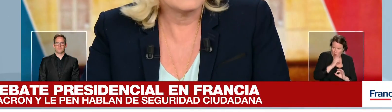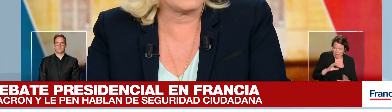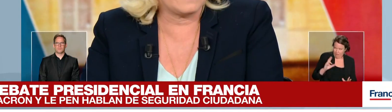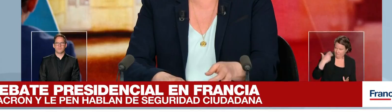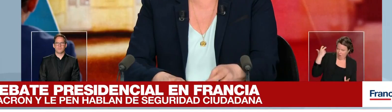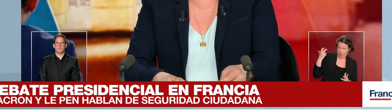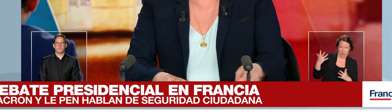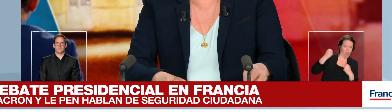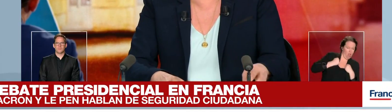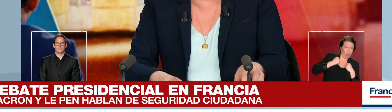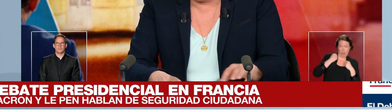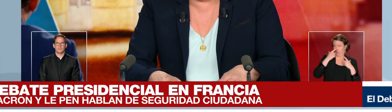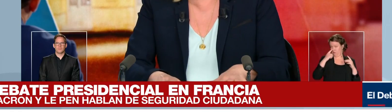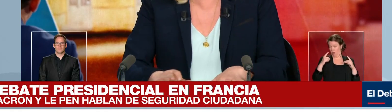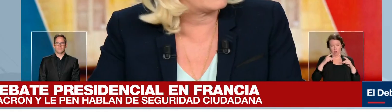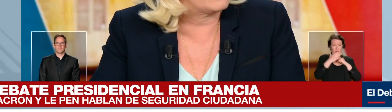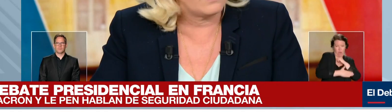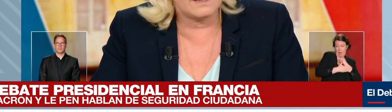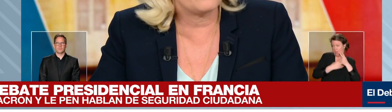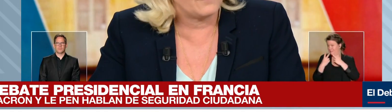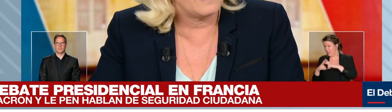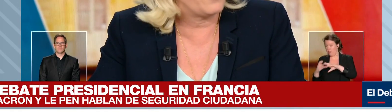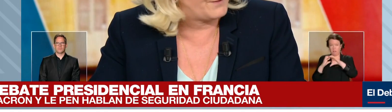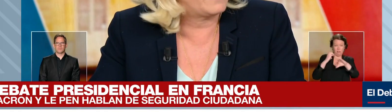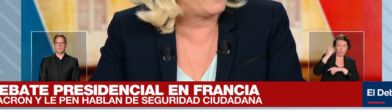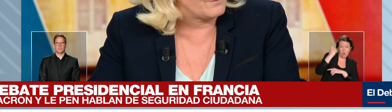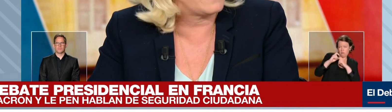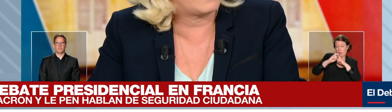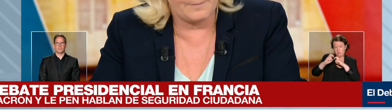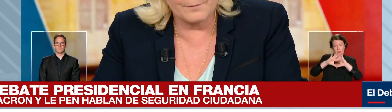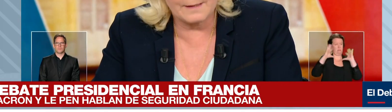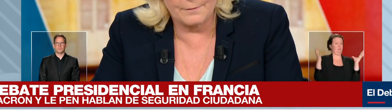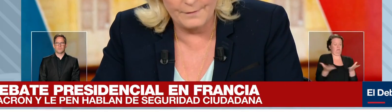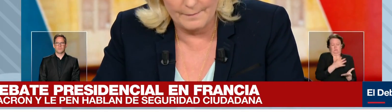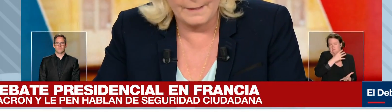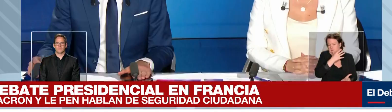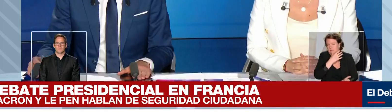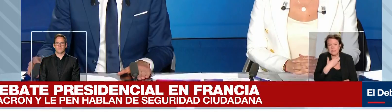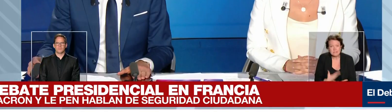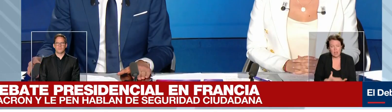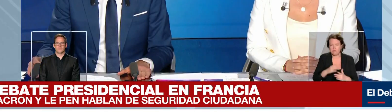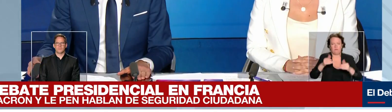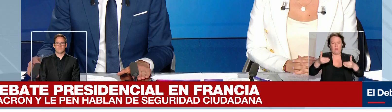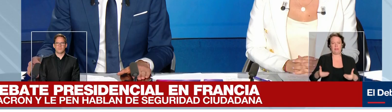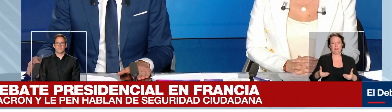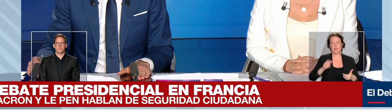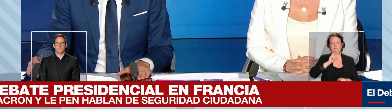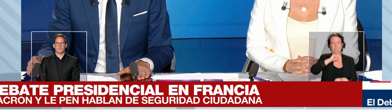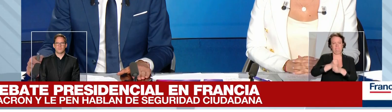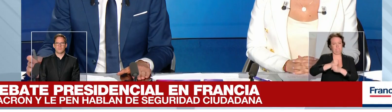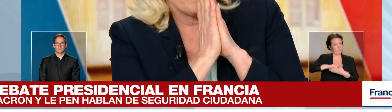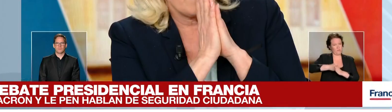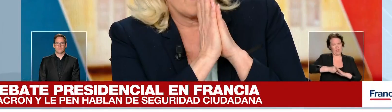ciudades, en los campos, en el transporte. Es una situación verdaderamente preocupante y hay que dar respuestas firmes.